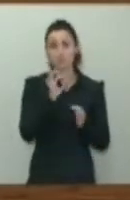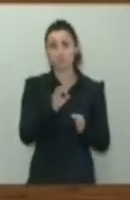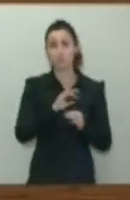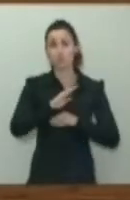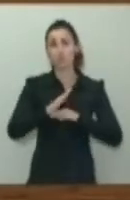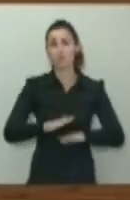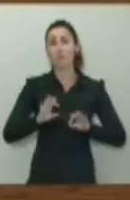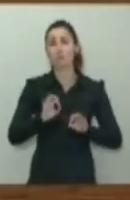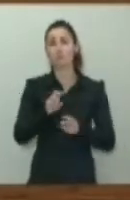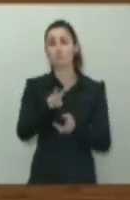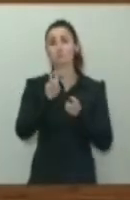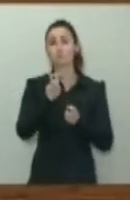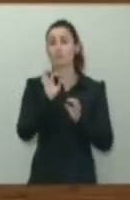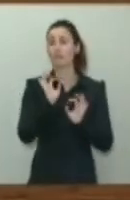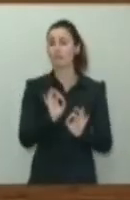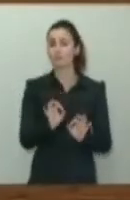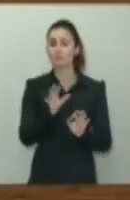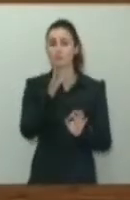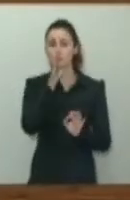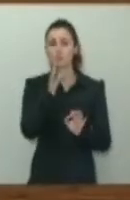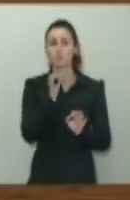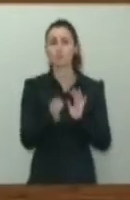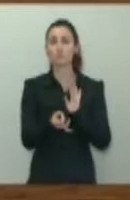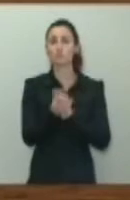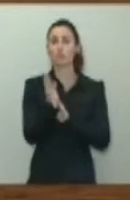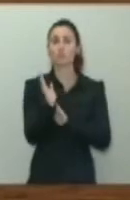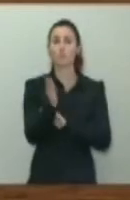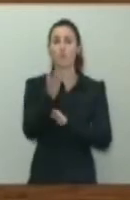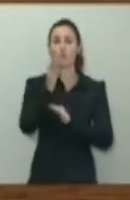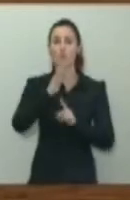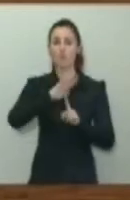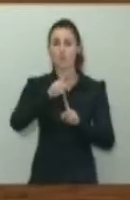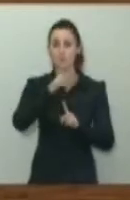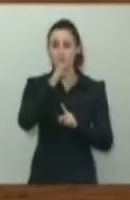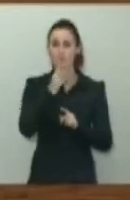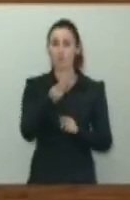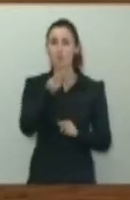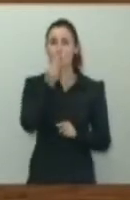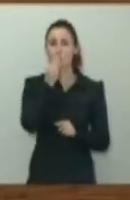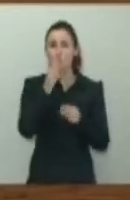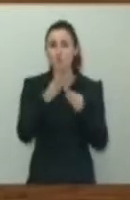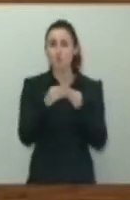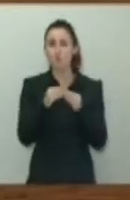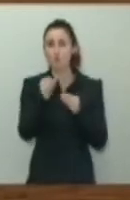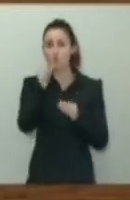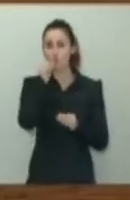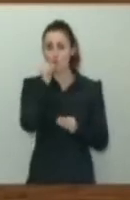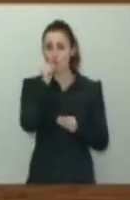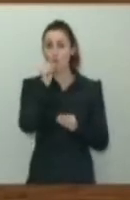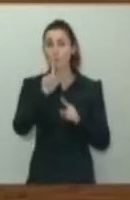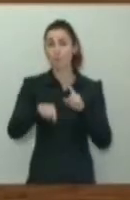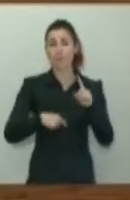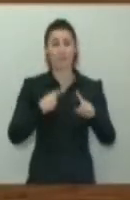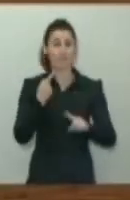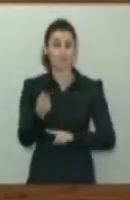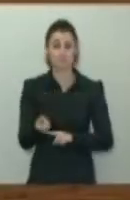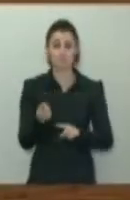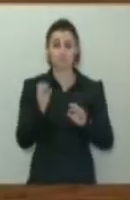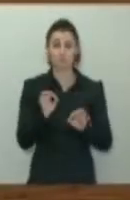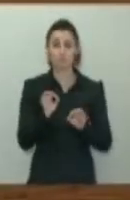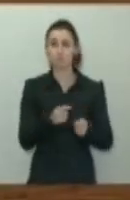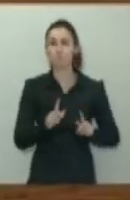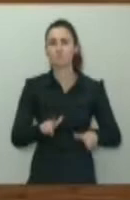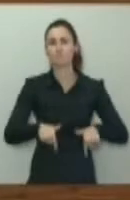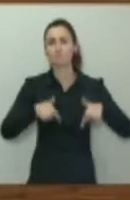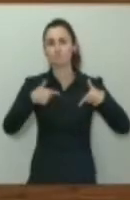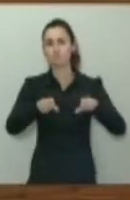regula este proyecto son las afecciones que se producen en el medio ambiente con motivo del uso o consumo del agua y su posterior vertido a las redes de saneamiento. Y